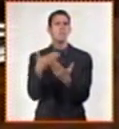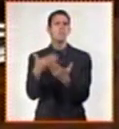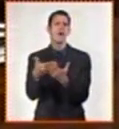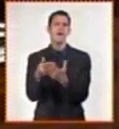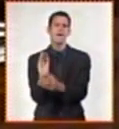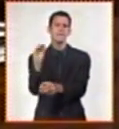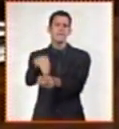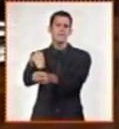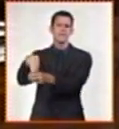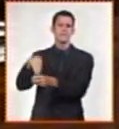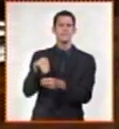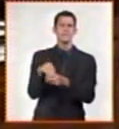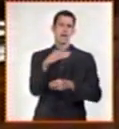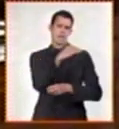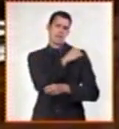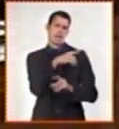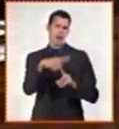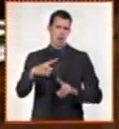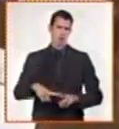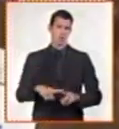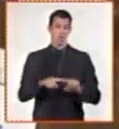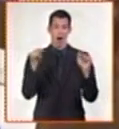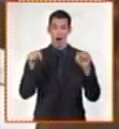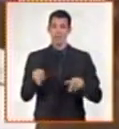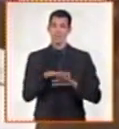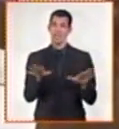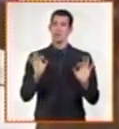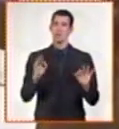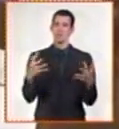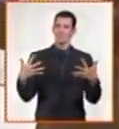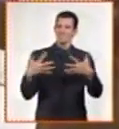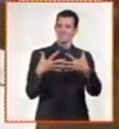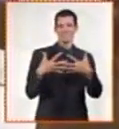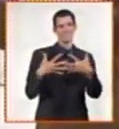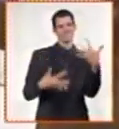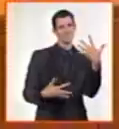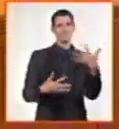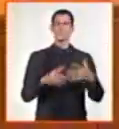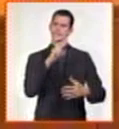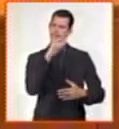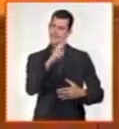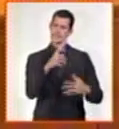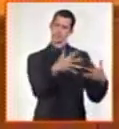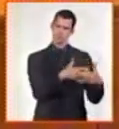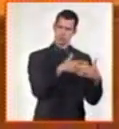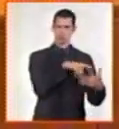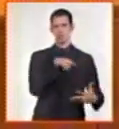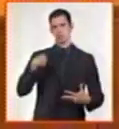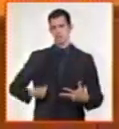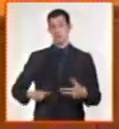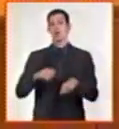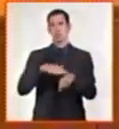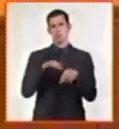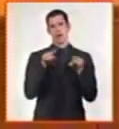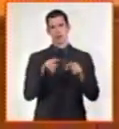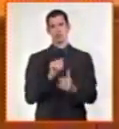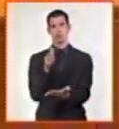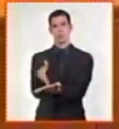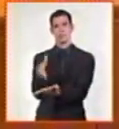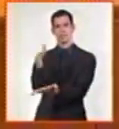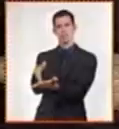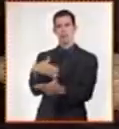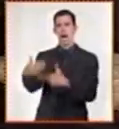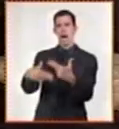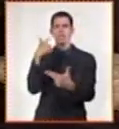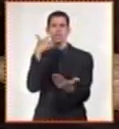cimientos políticos de las relaciones China-Estados Unidos, lo que inevitablemente causará importantes